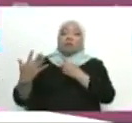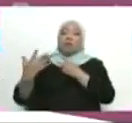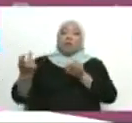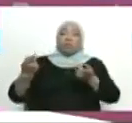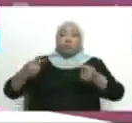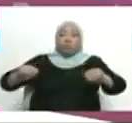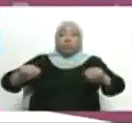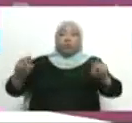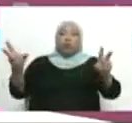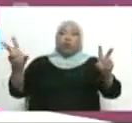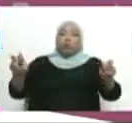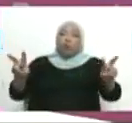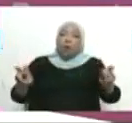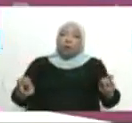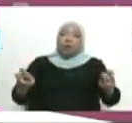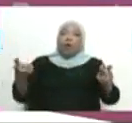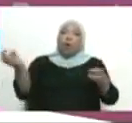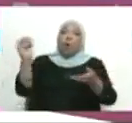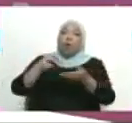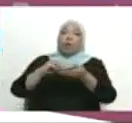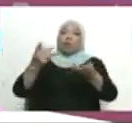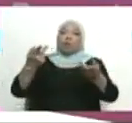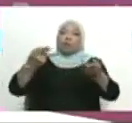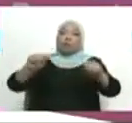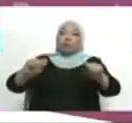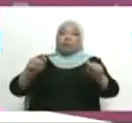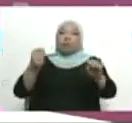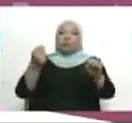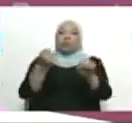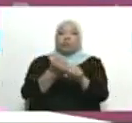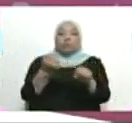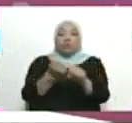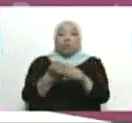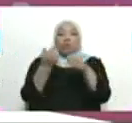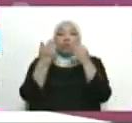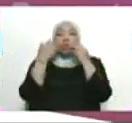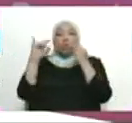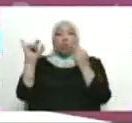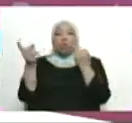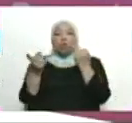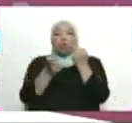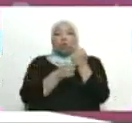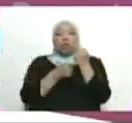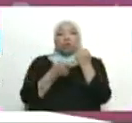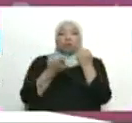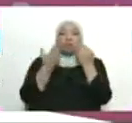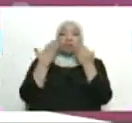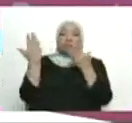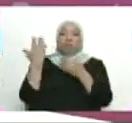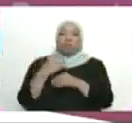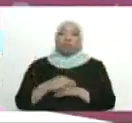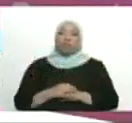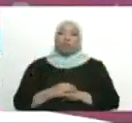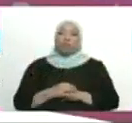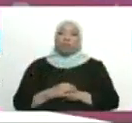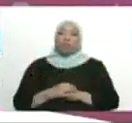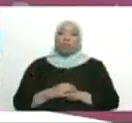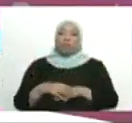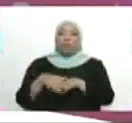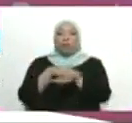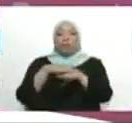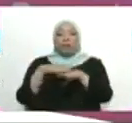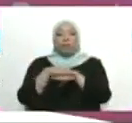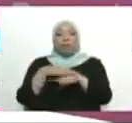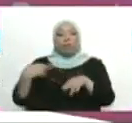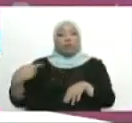sanciones, nuevas sanciones contra Venezuela de parte de esta rata fracasada, Juan Guaidó. Me perdona el